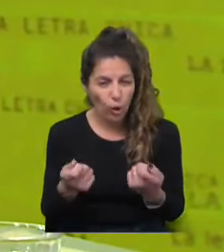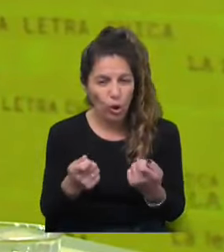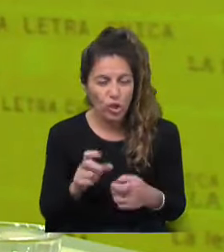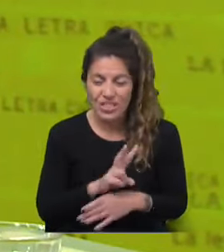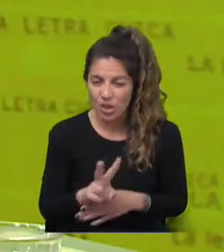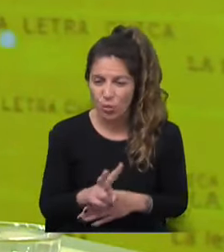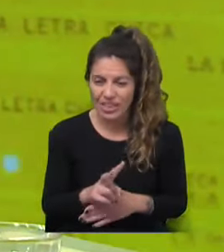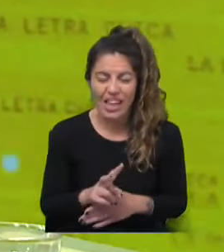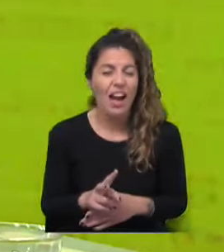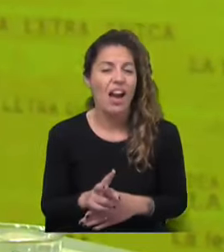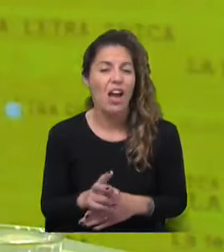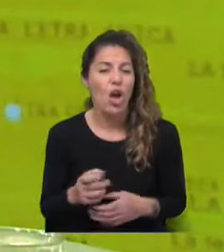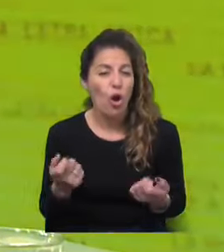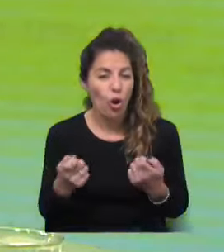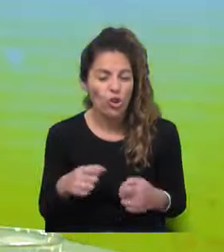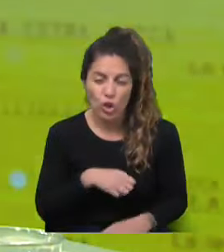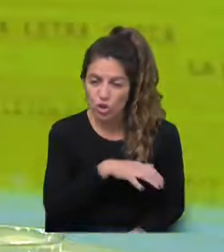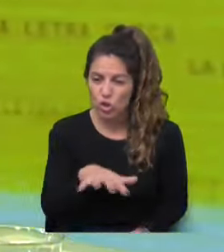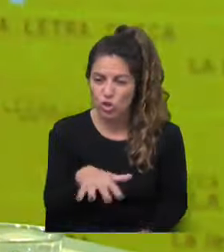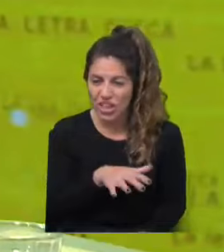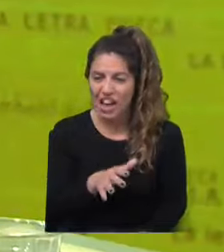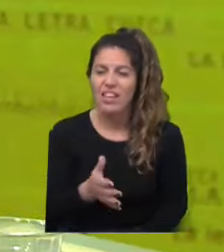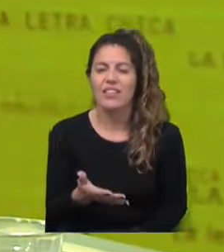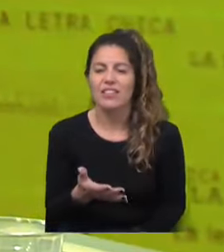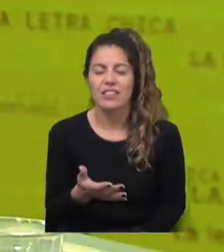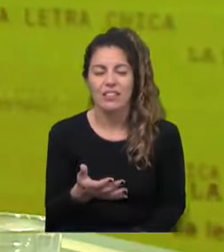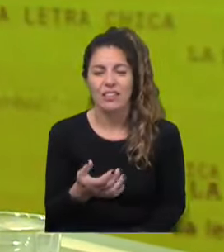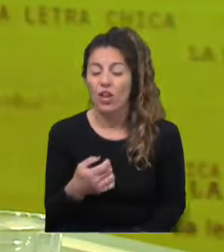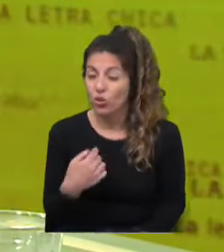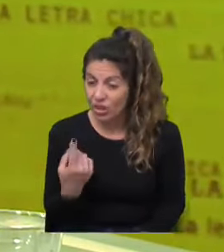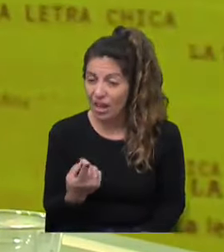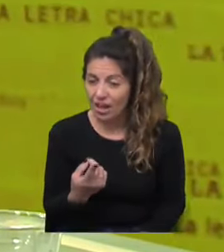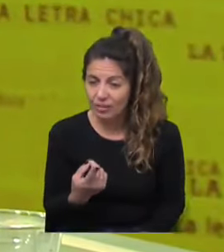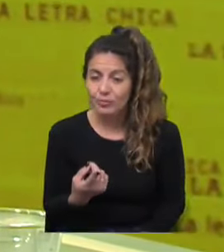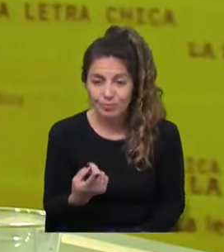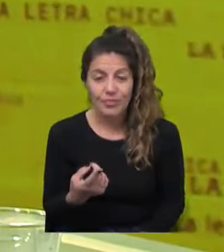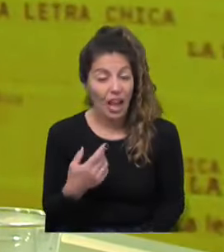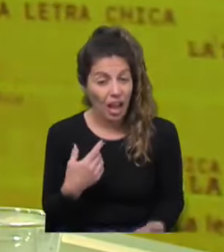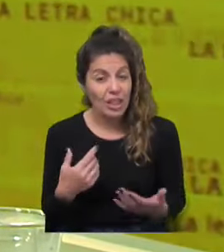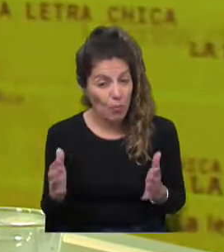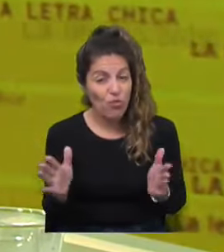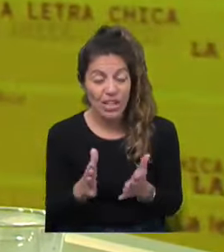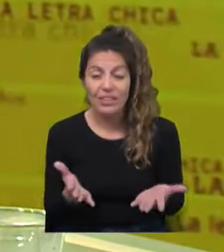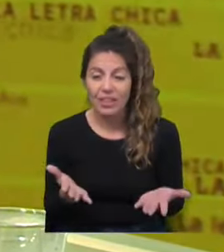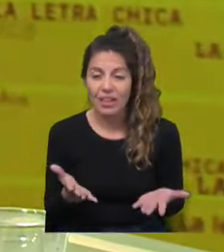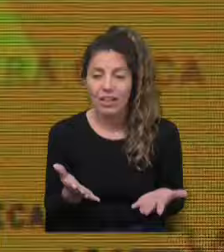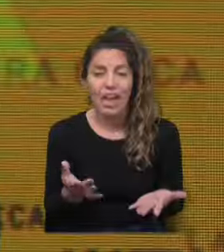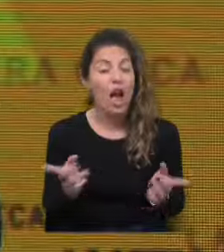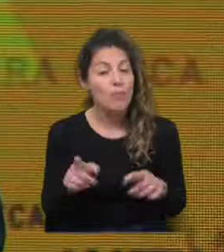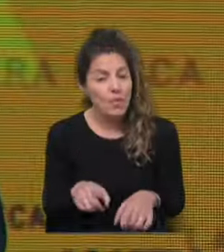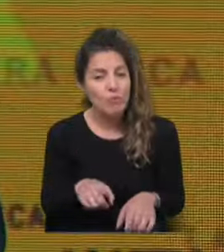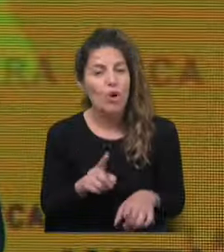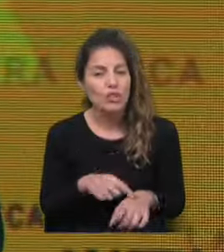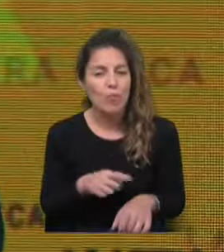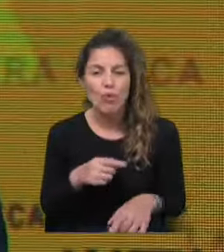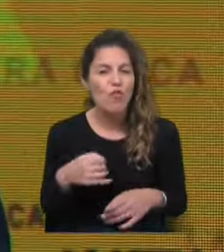seguridad para el Estado, costos sociales para las personas, ¿no? O sea, estamos ante... Pero en paralelo van pasando estas